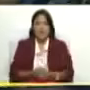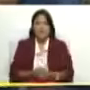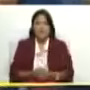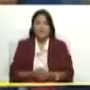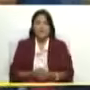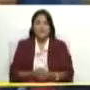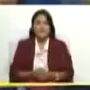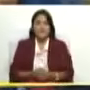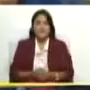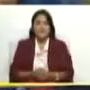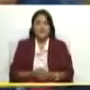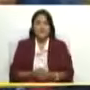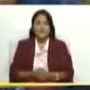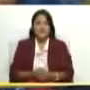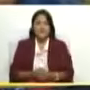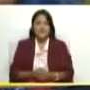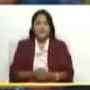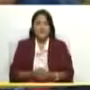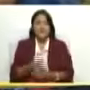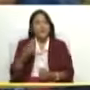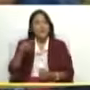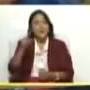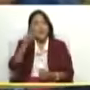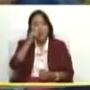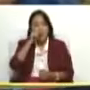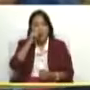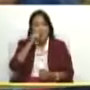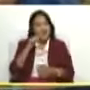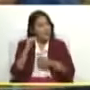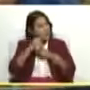daniar re Rodríguez